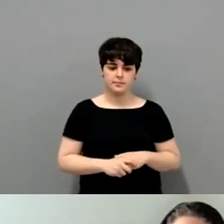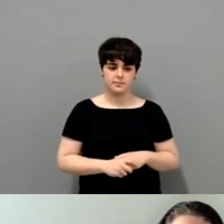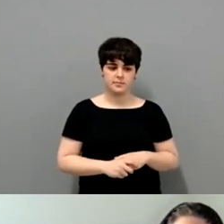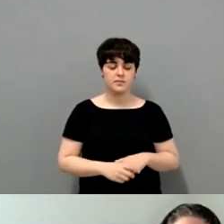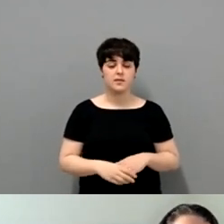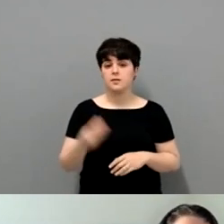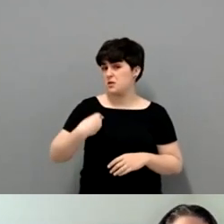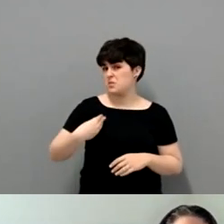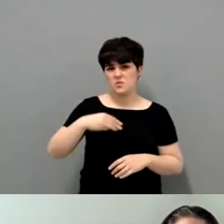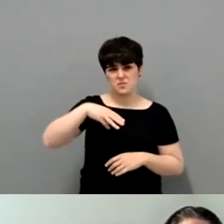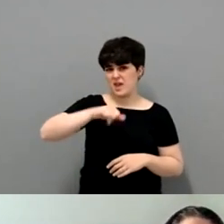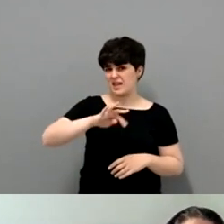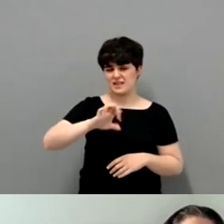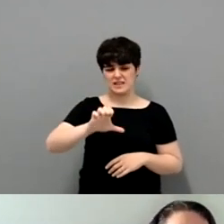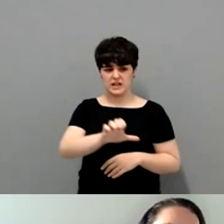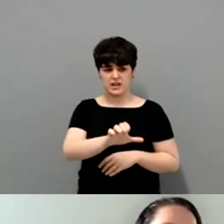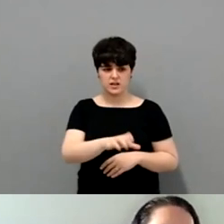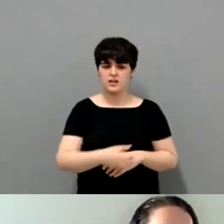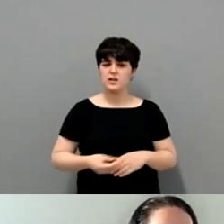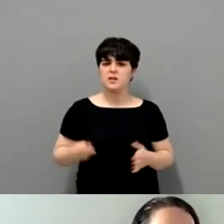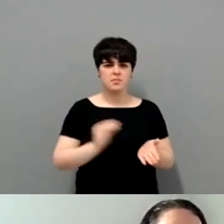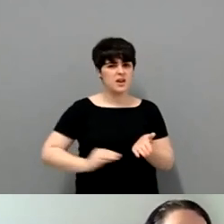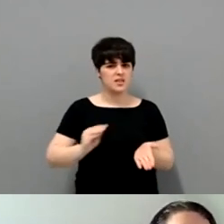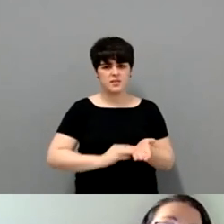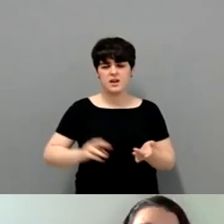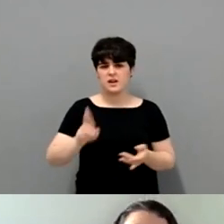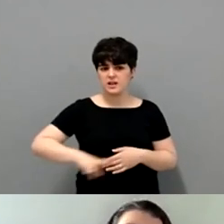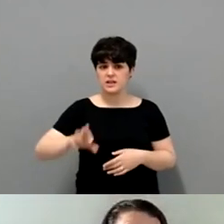Totalmente, Maite. ¿Cuántas veces esto, verdad, Silvia?